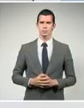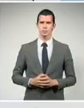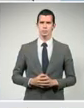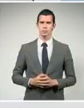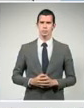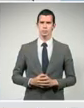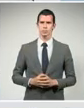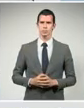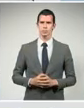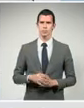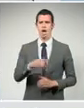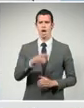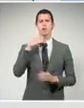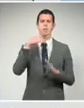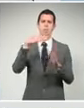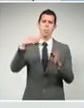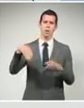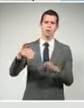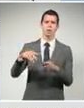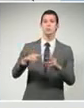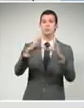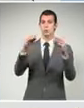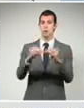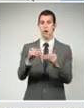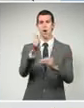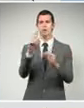casos fallecidos en el mundo,